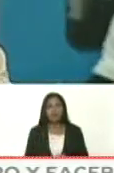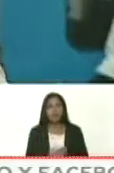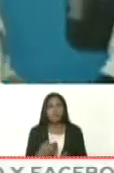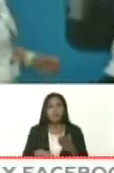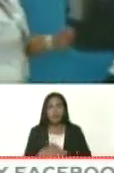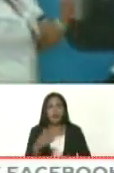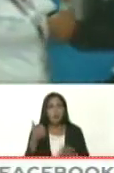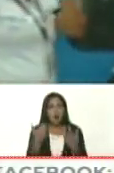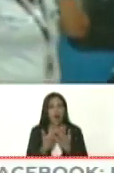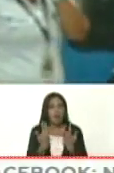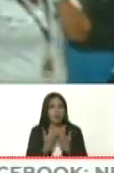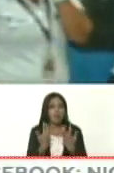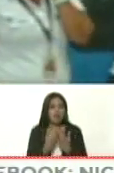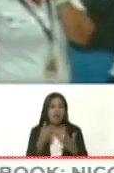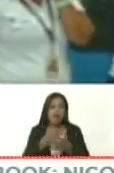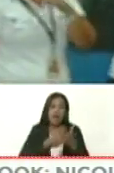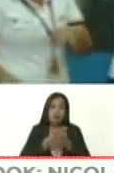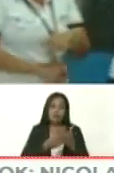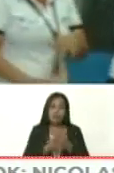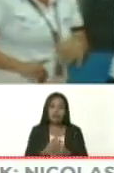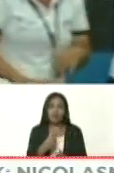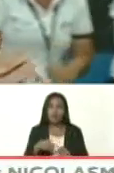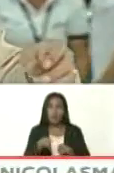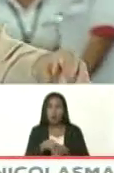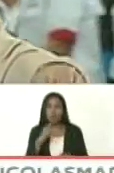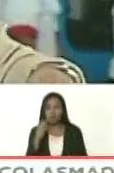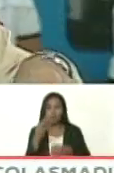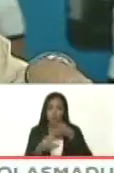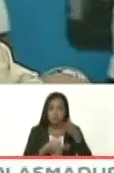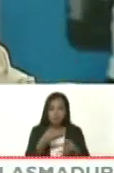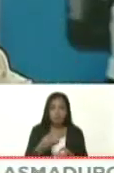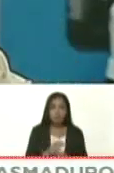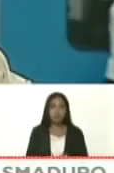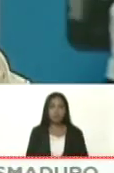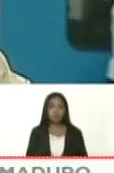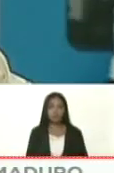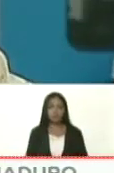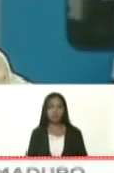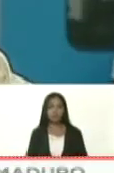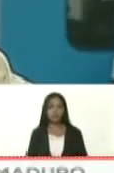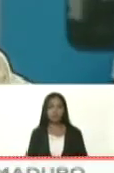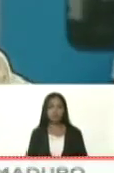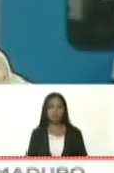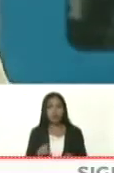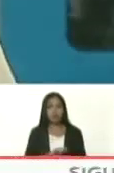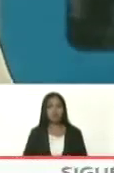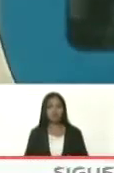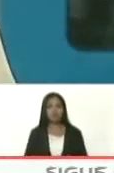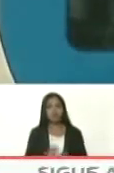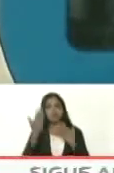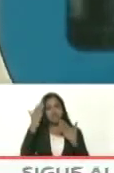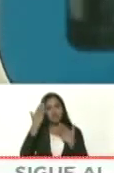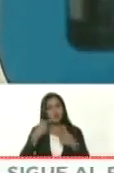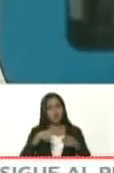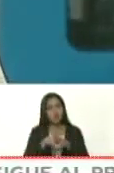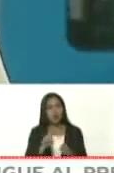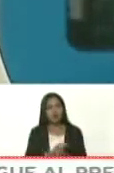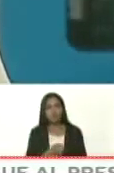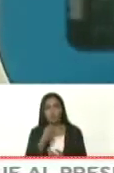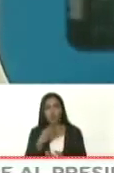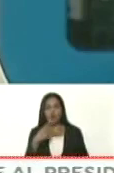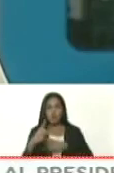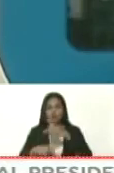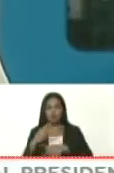batalla. Valga el comentario. Dado que ustedes se Un saludo, bueno, la